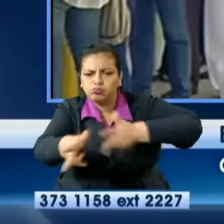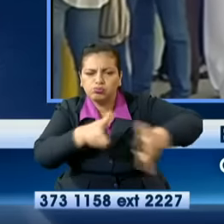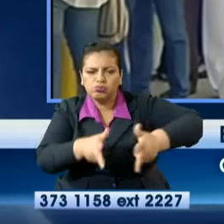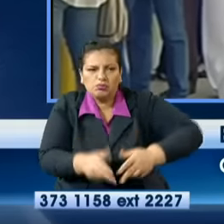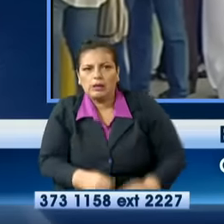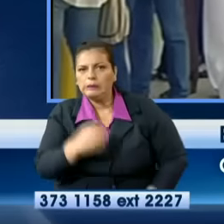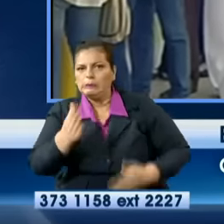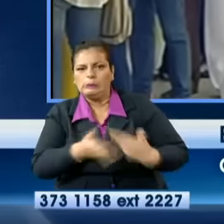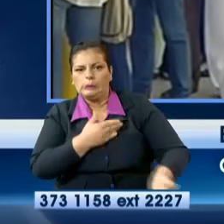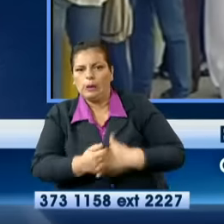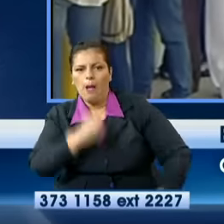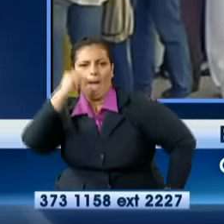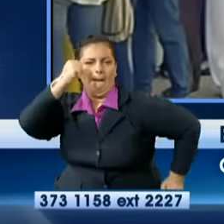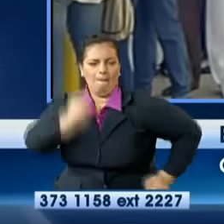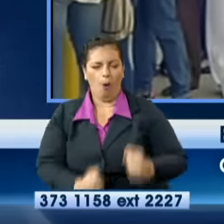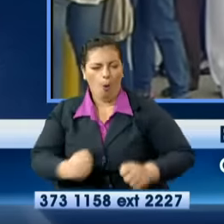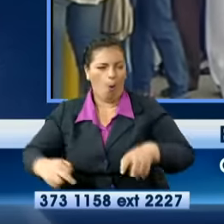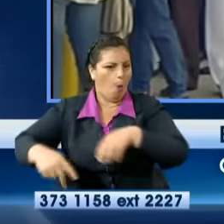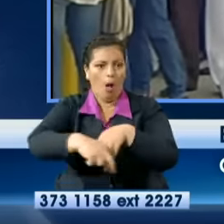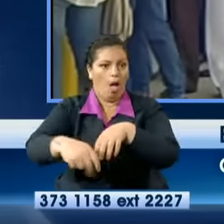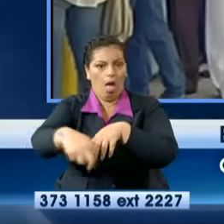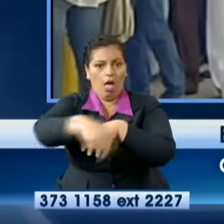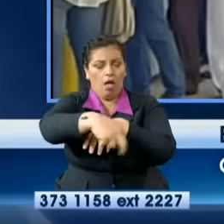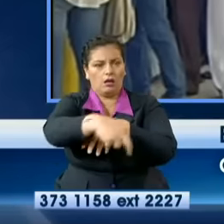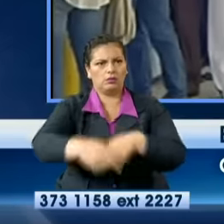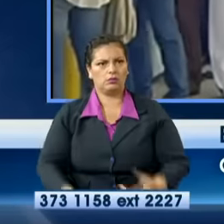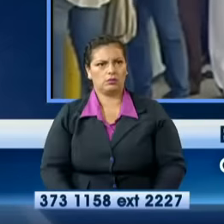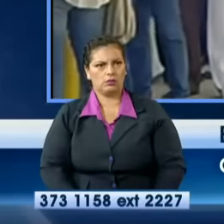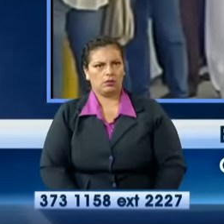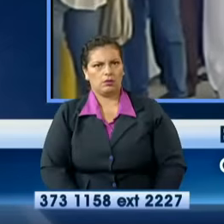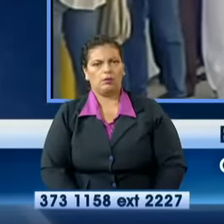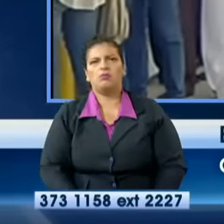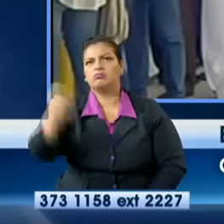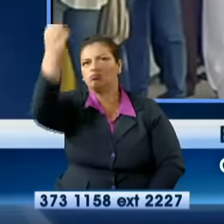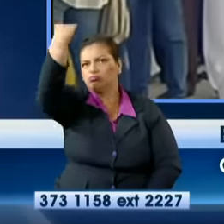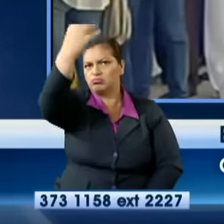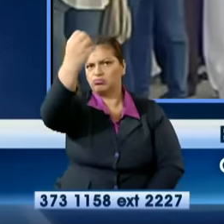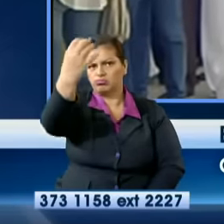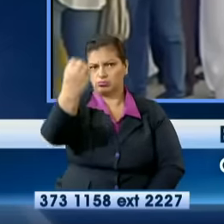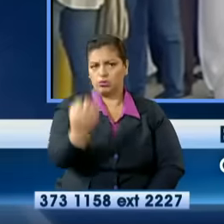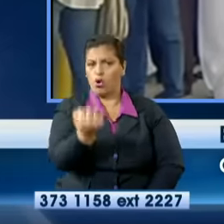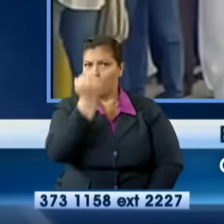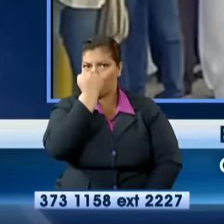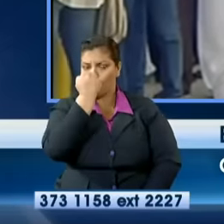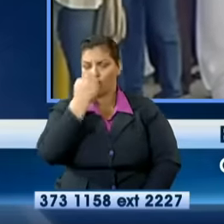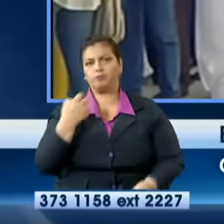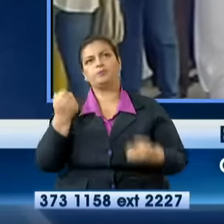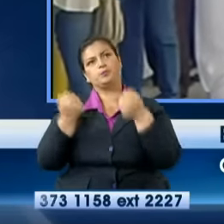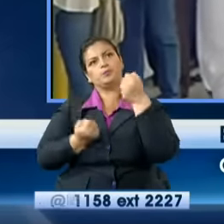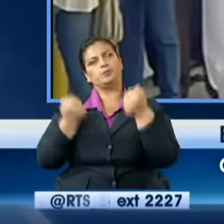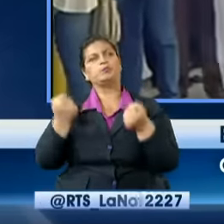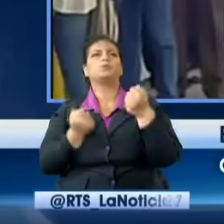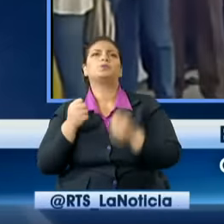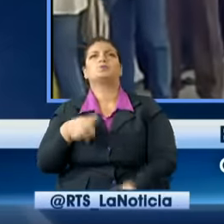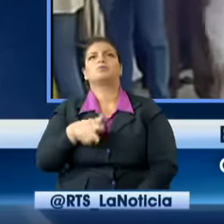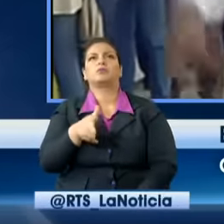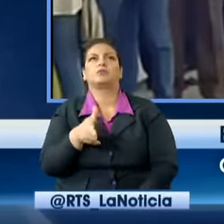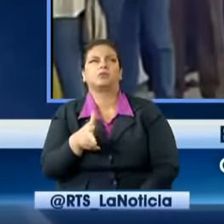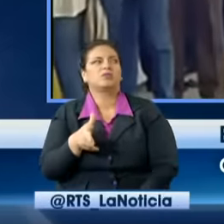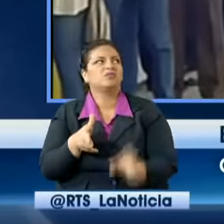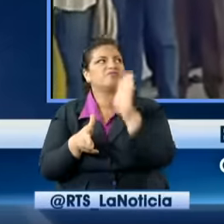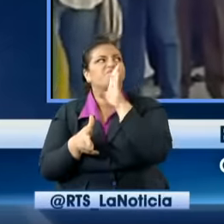nos cae mal. Las líneas cebras nos caen mal. Es decir, todo lo que es contra la ley parece que es lo que más nos agrada.